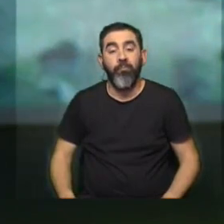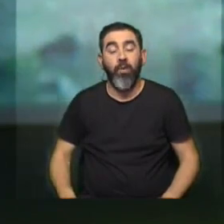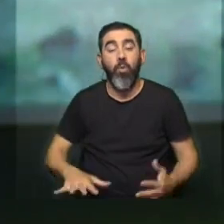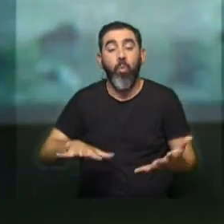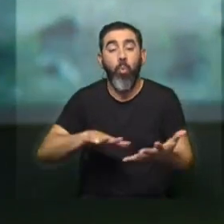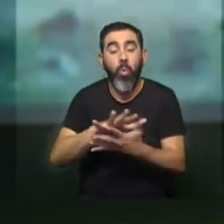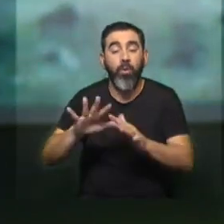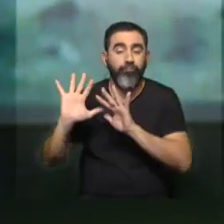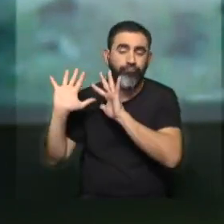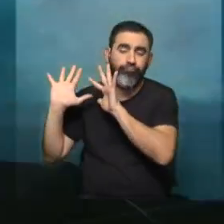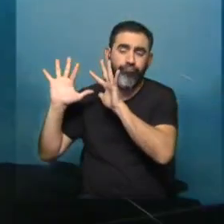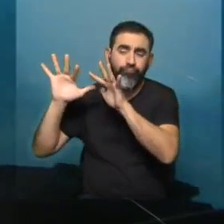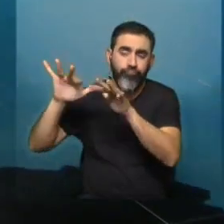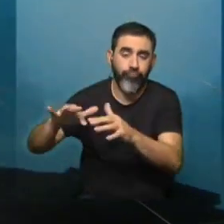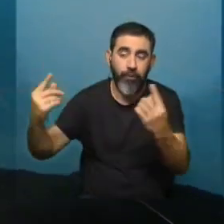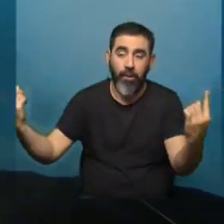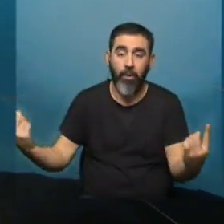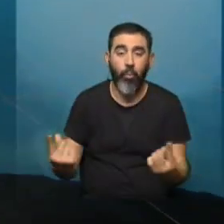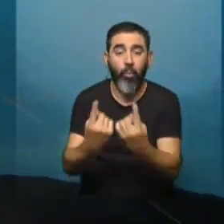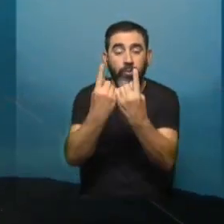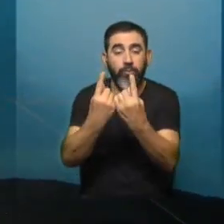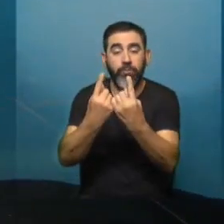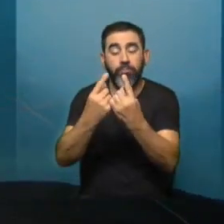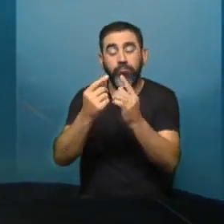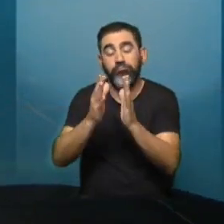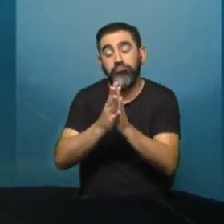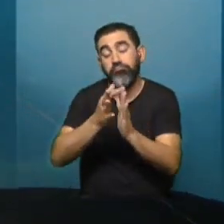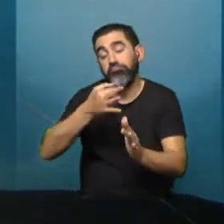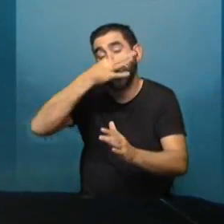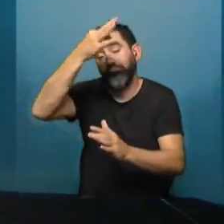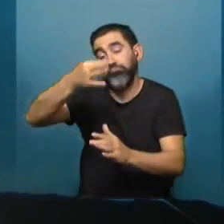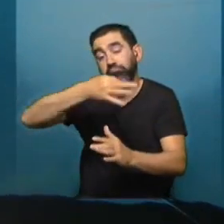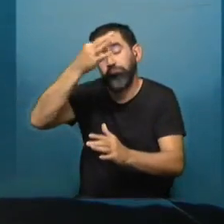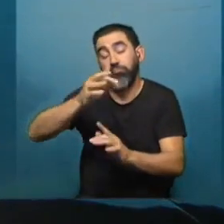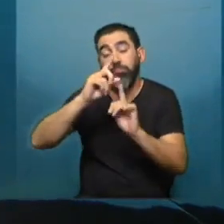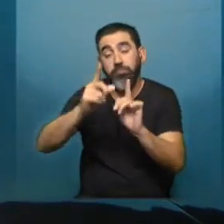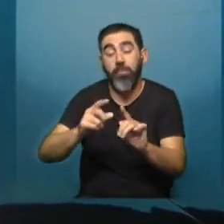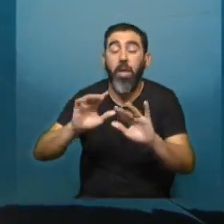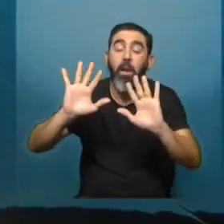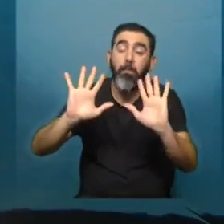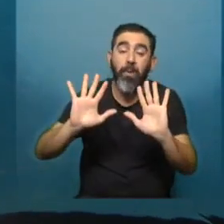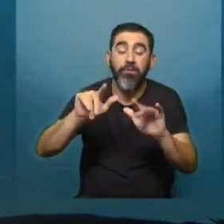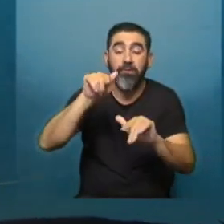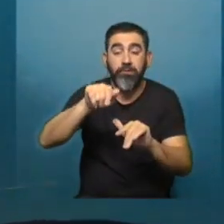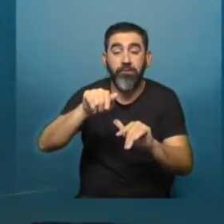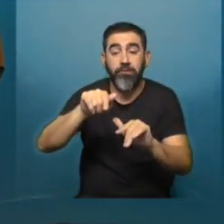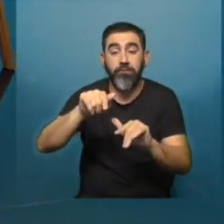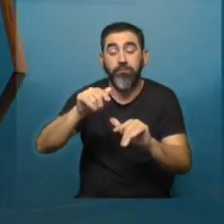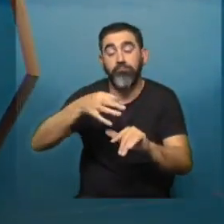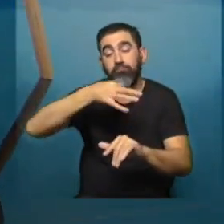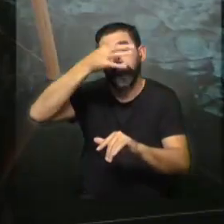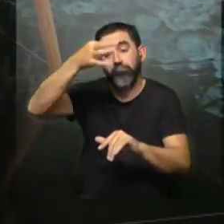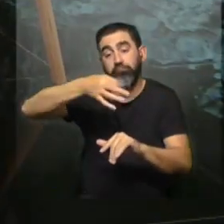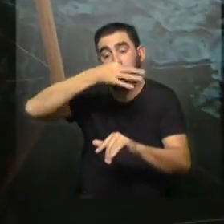de peregrinación, de encuentro, en lugares rituales. Probablemente en estos sitios se hacían